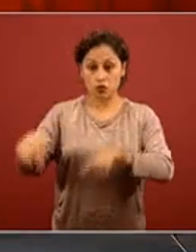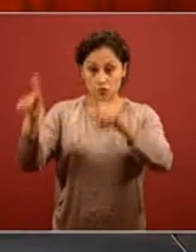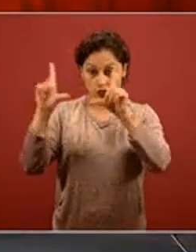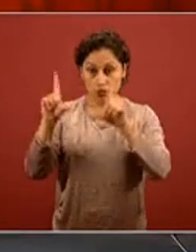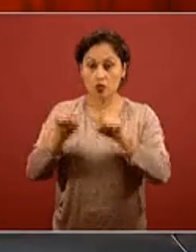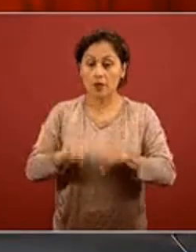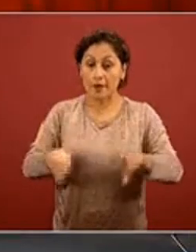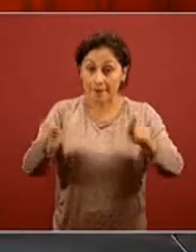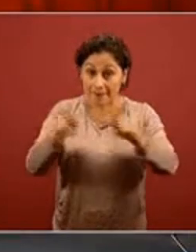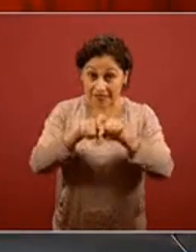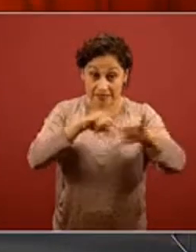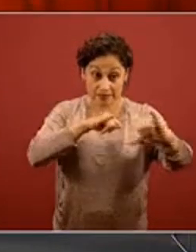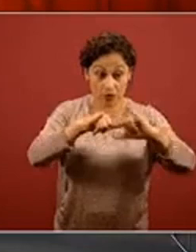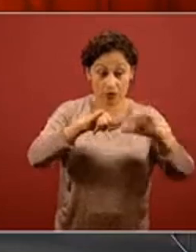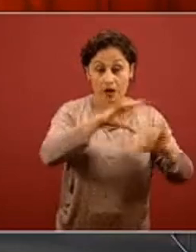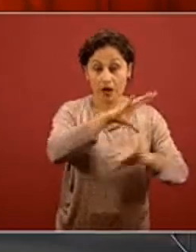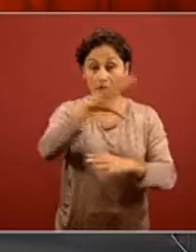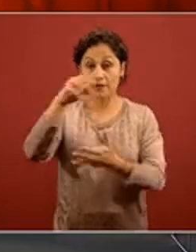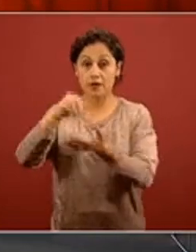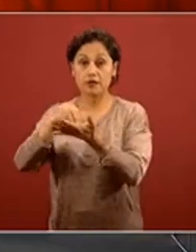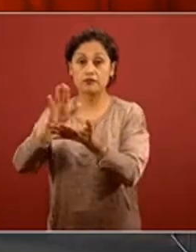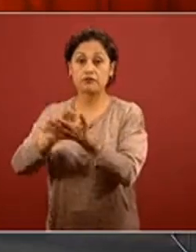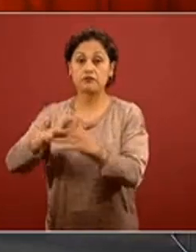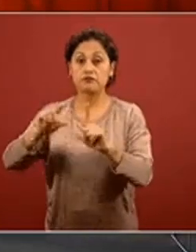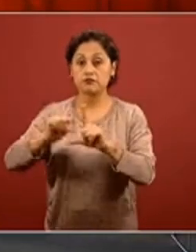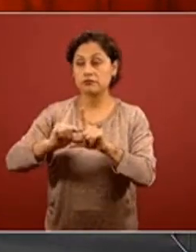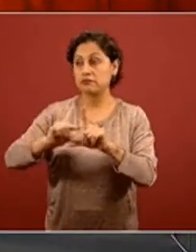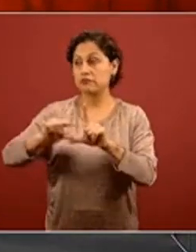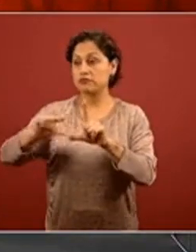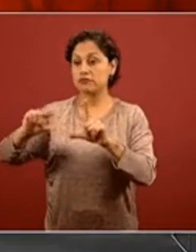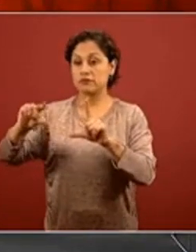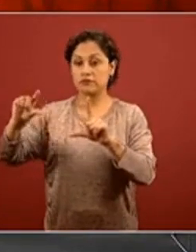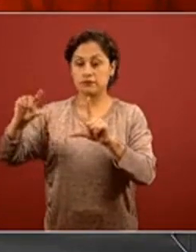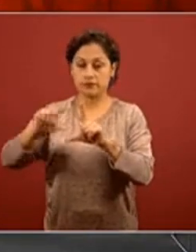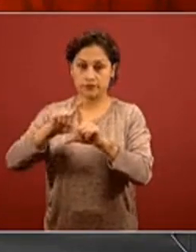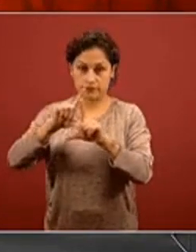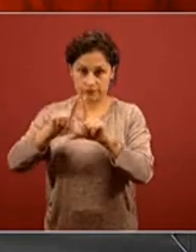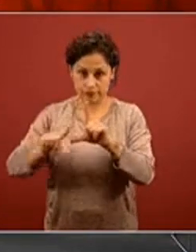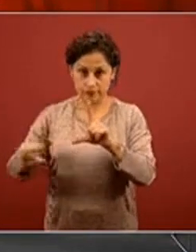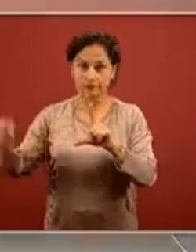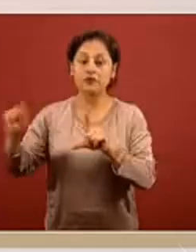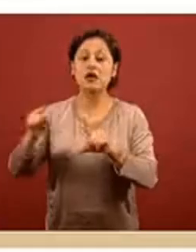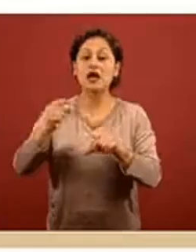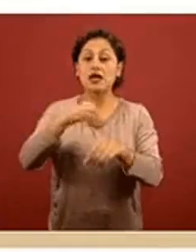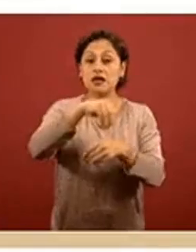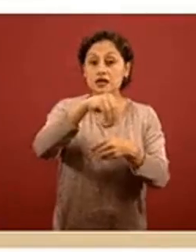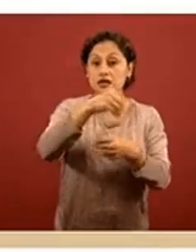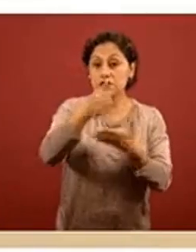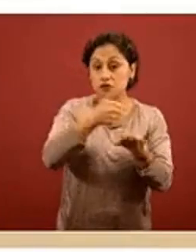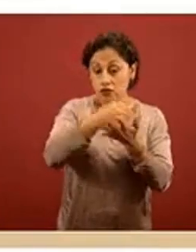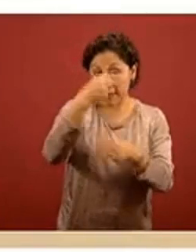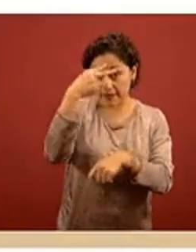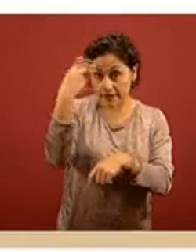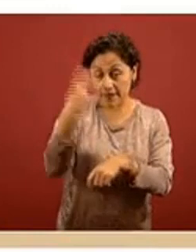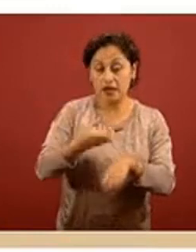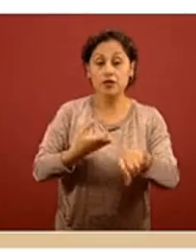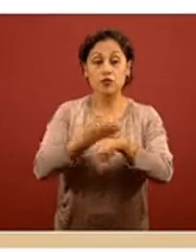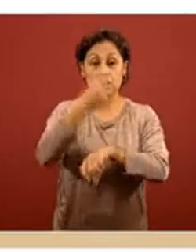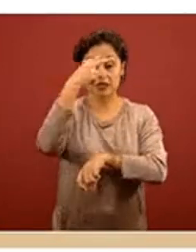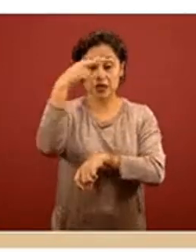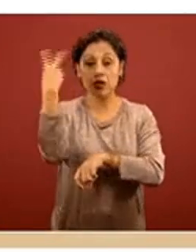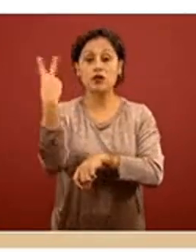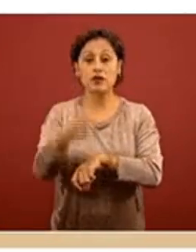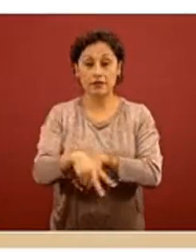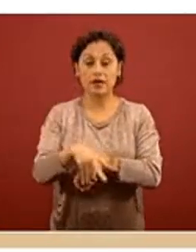precisamente esta distribución en orden ascendente. Ciudad de México y el Estado de México siempre se han mantenido a la cabeza de